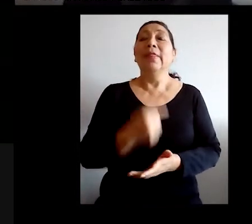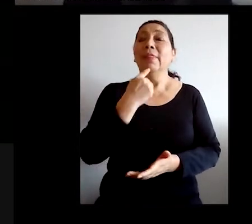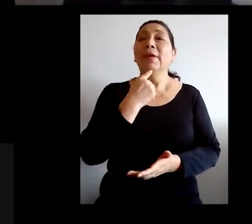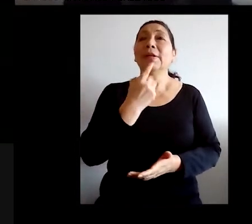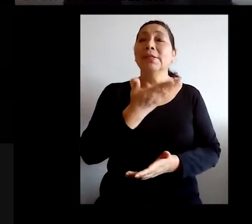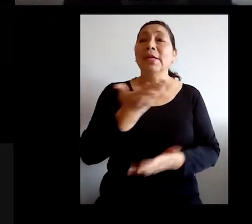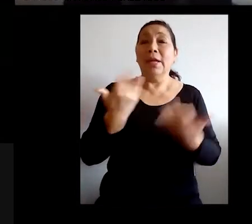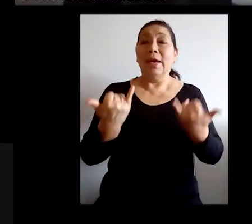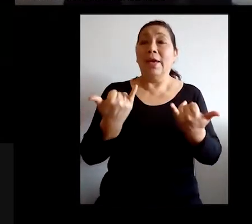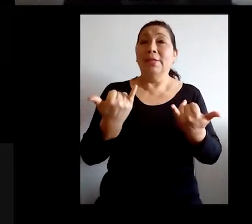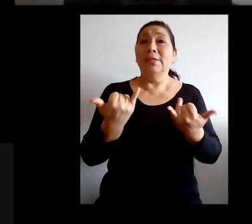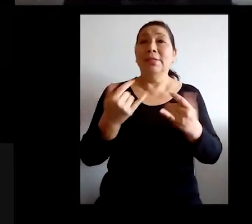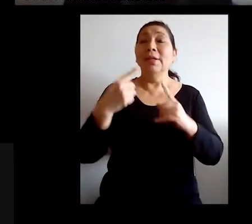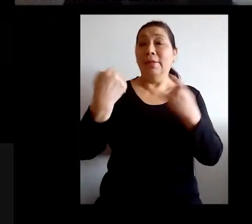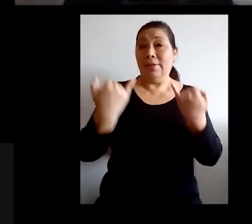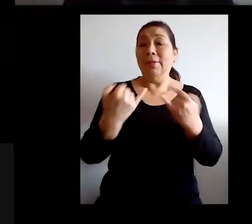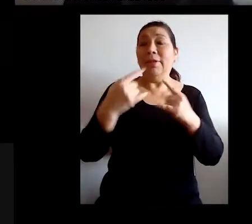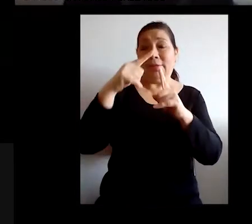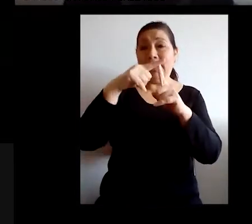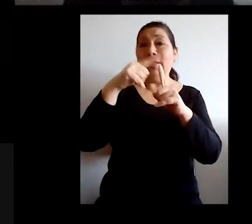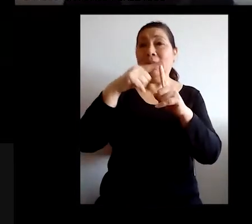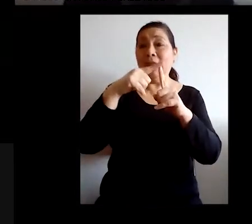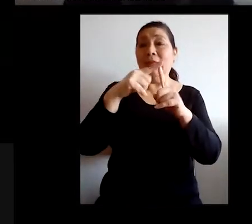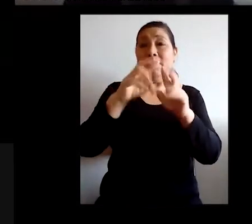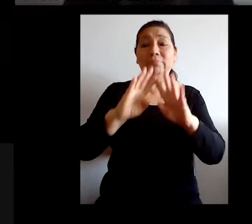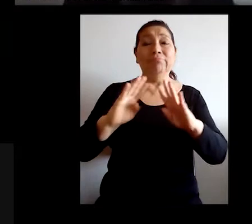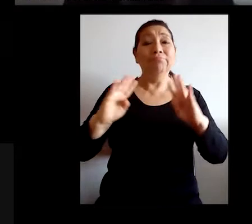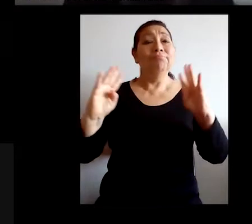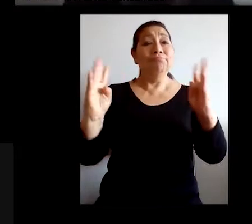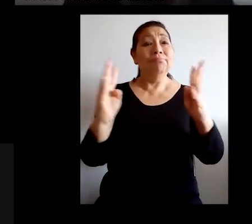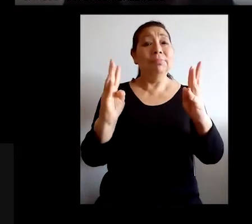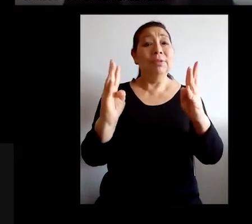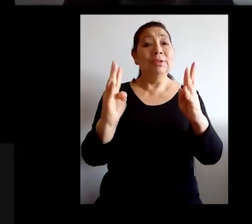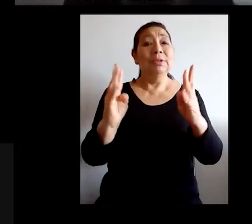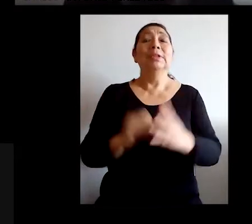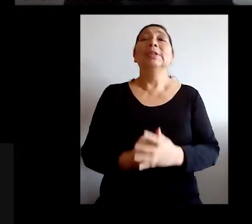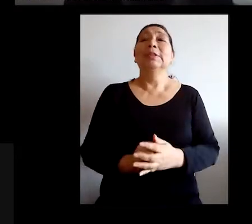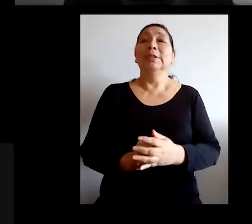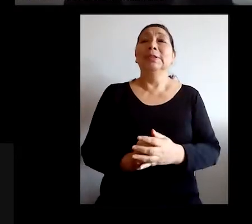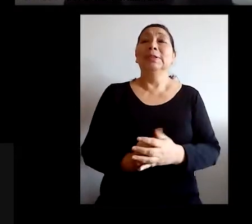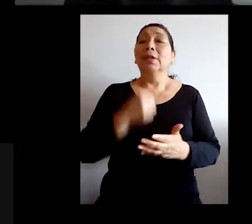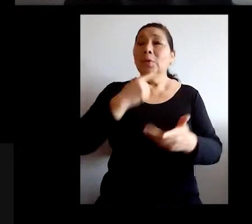invocar a este tribunal que